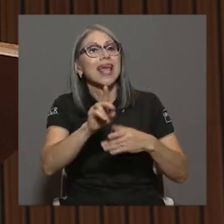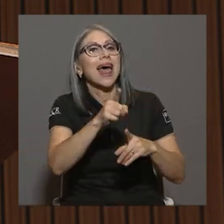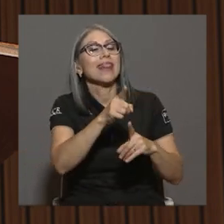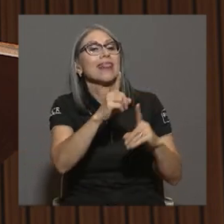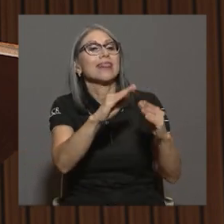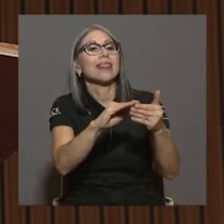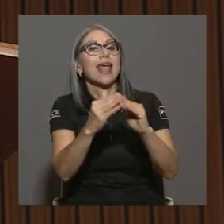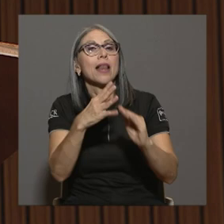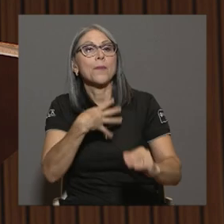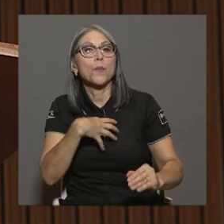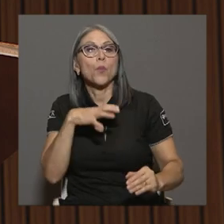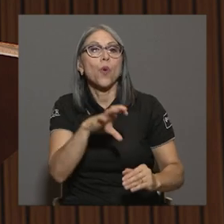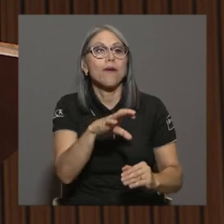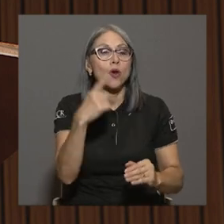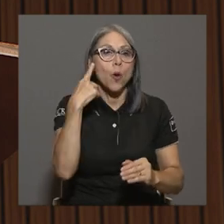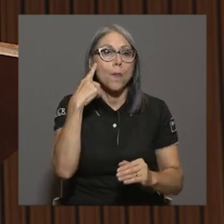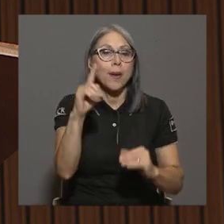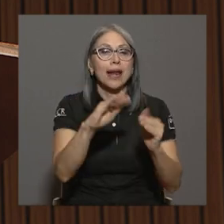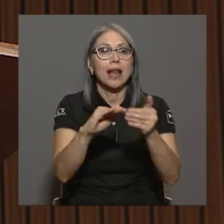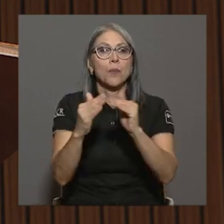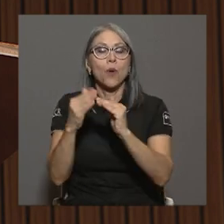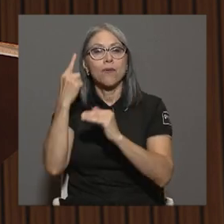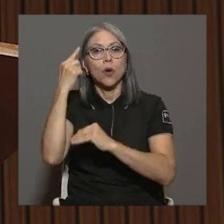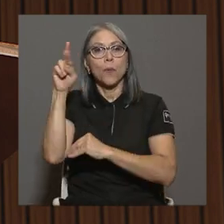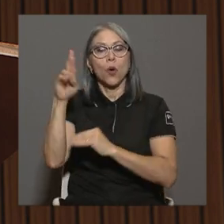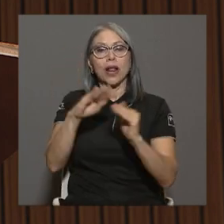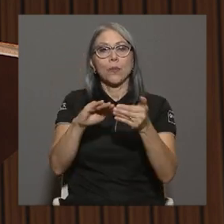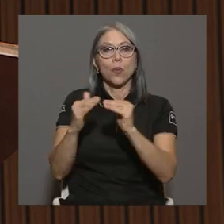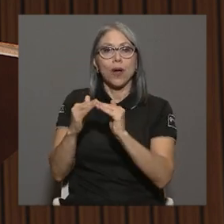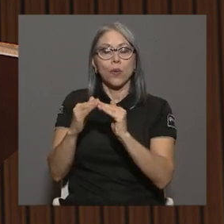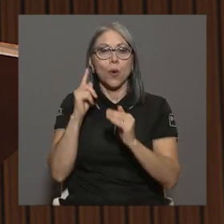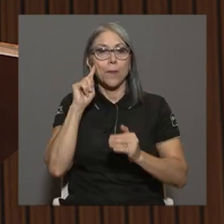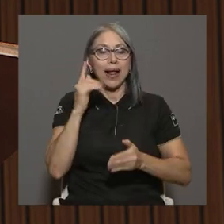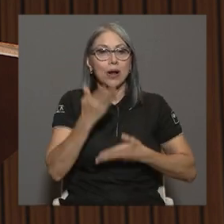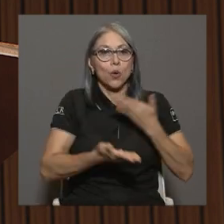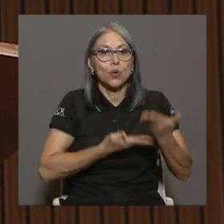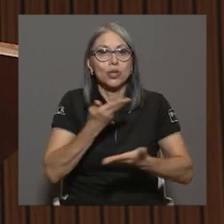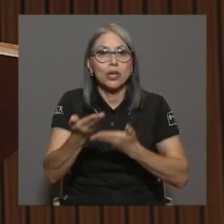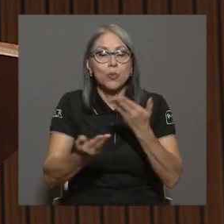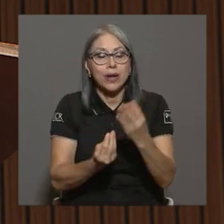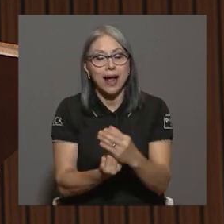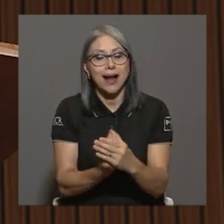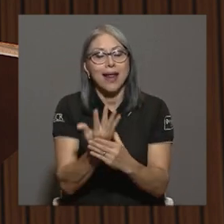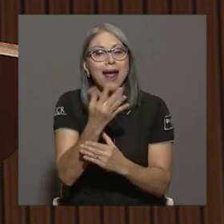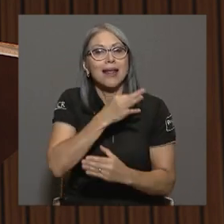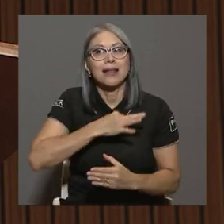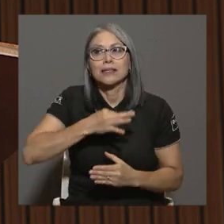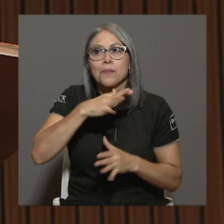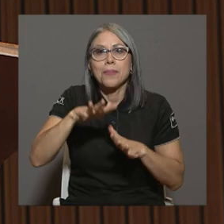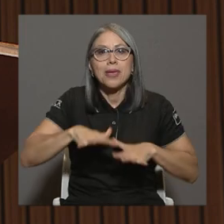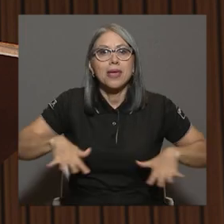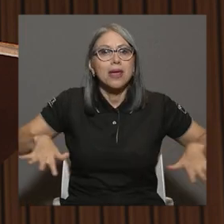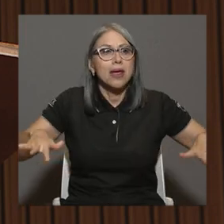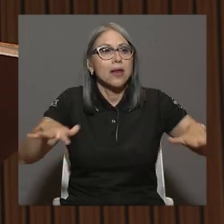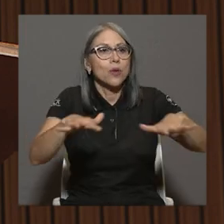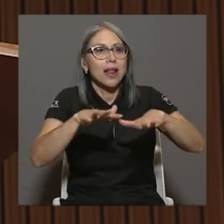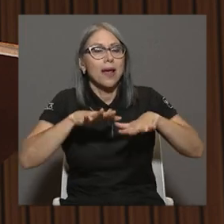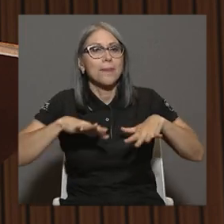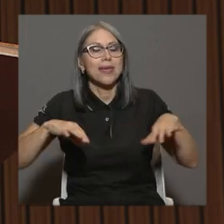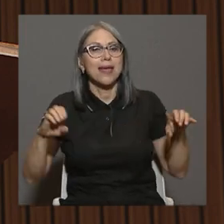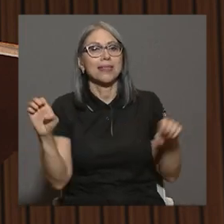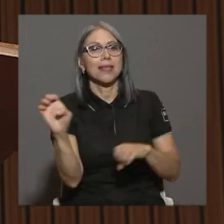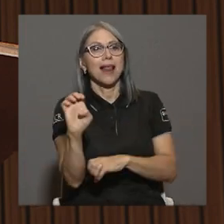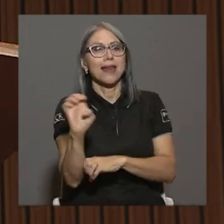pueblo y por el pueblo que es, para contribuir a crear el espíritu, el ambiente, la